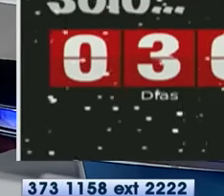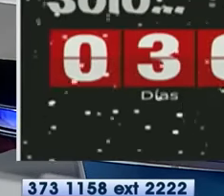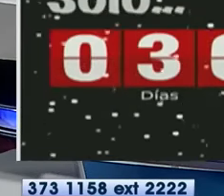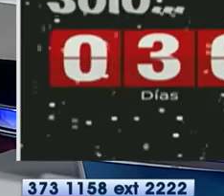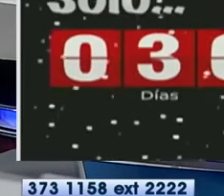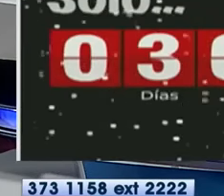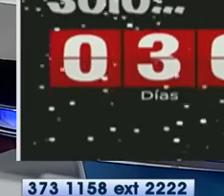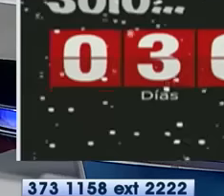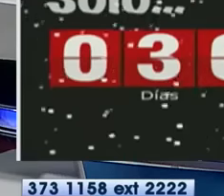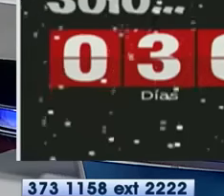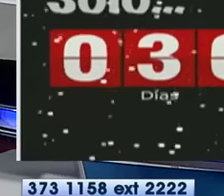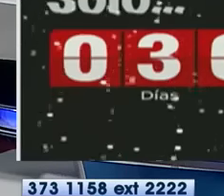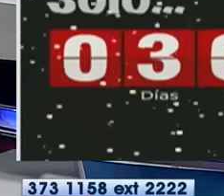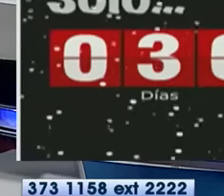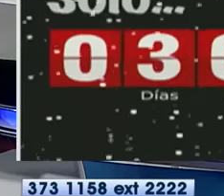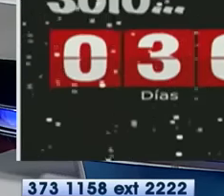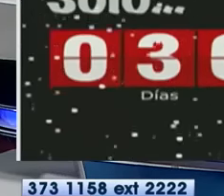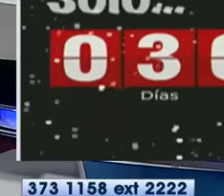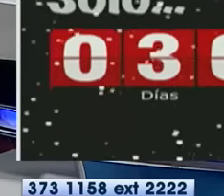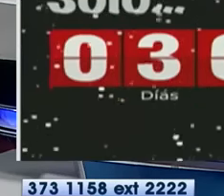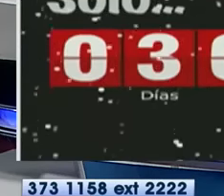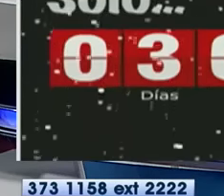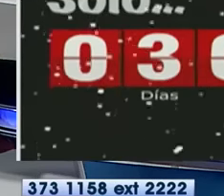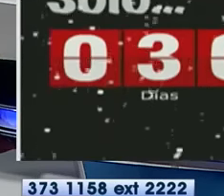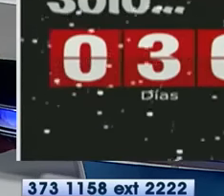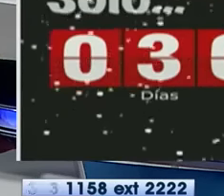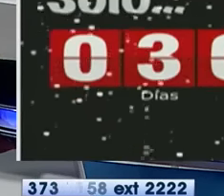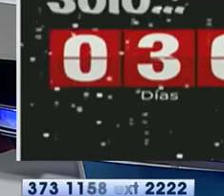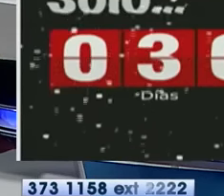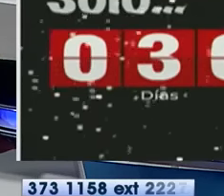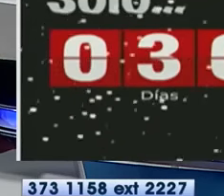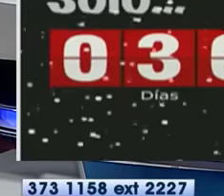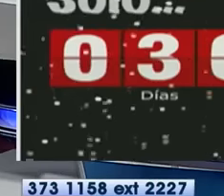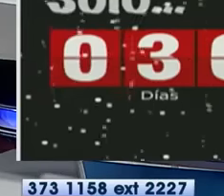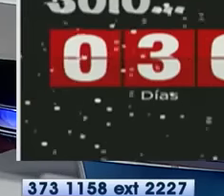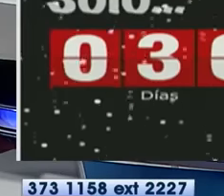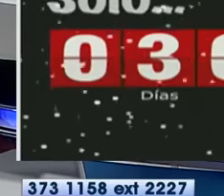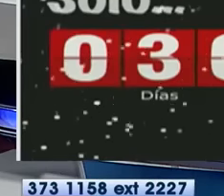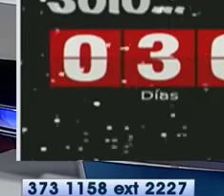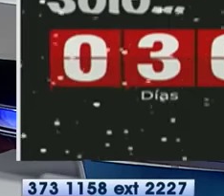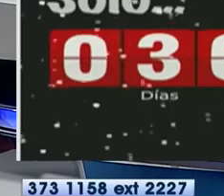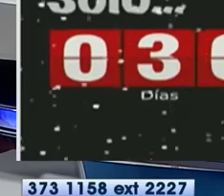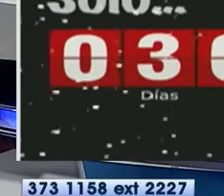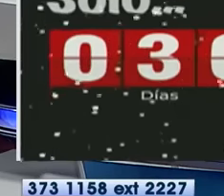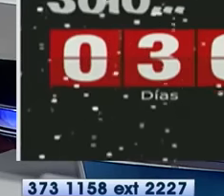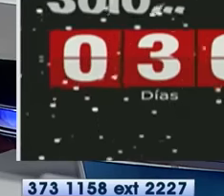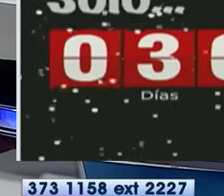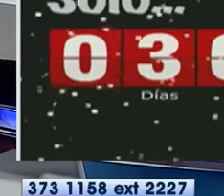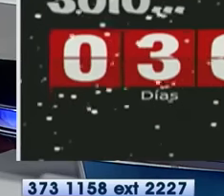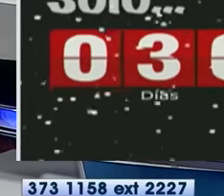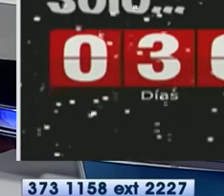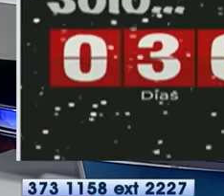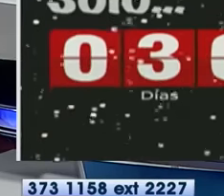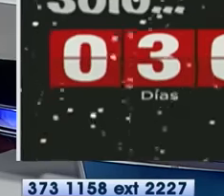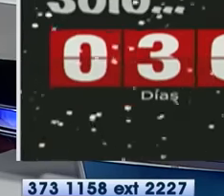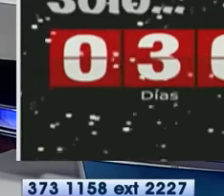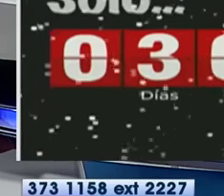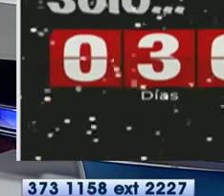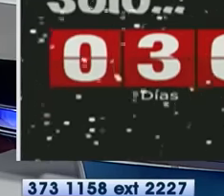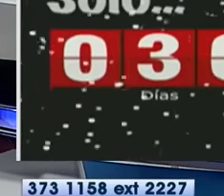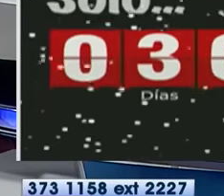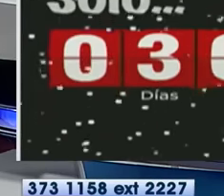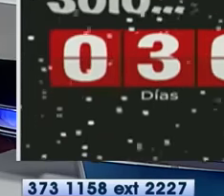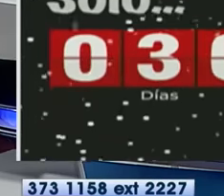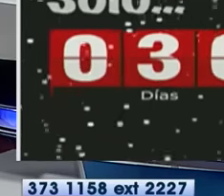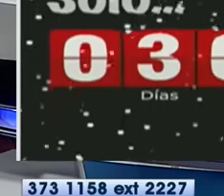perdió. 36 días. 15 horas. 57 minutos. 10 segundos. Ahí está. Cada vez más cerca, cada vez más